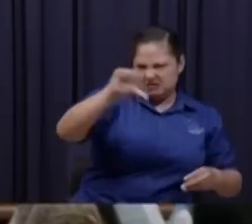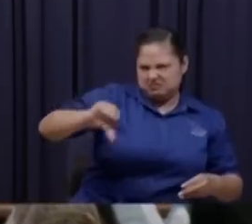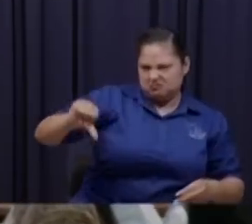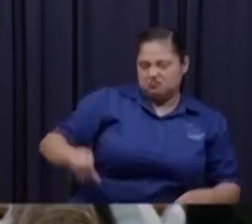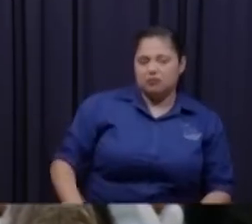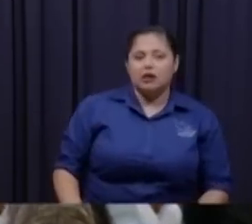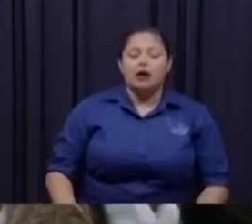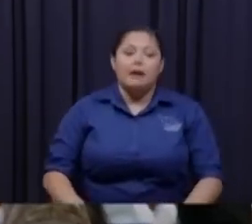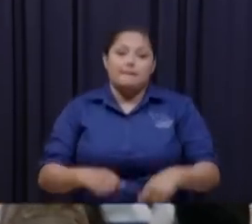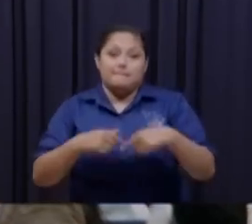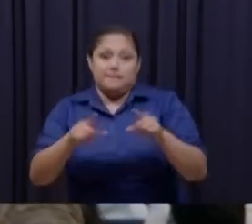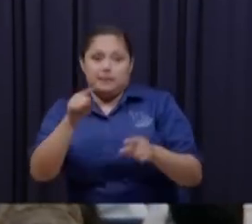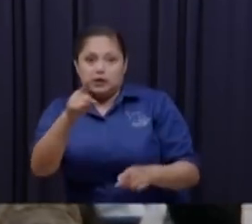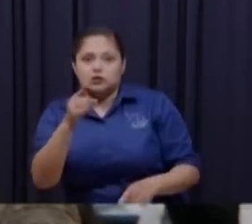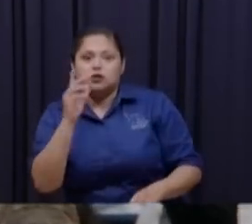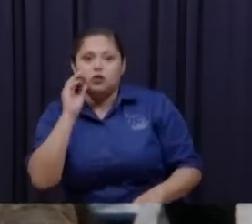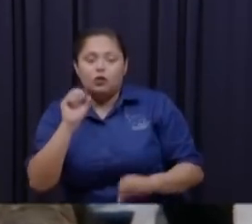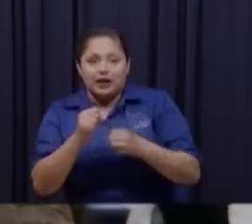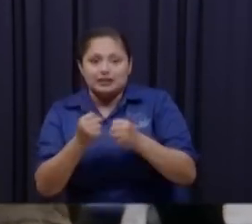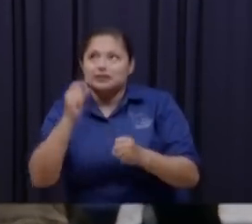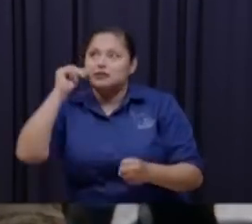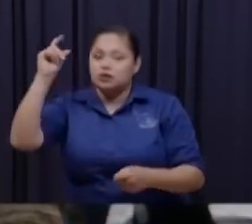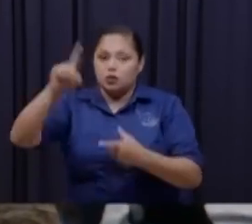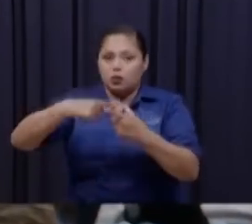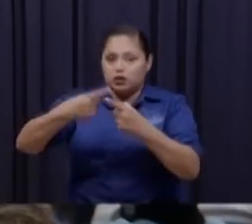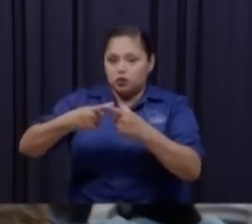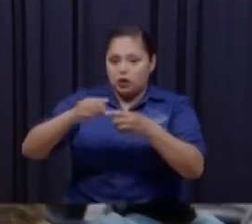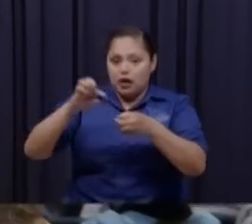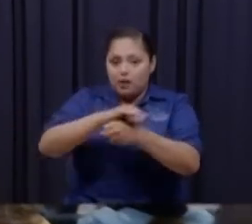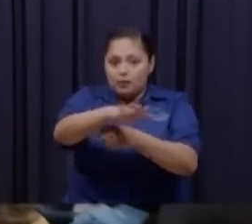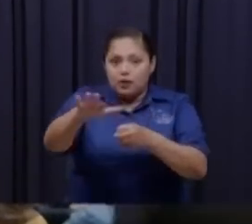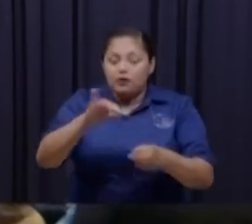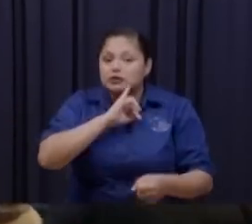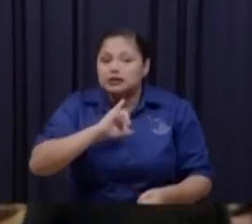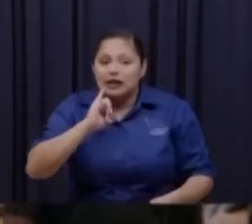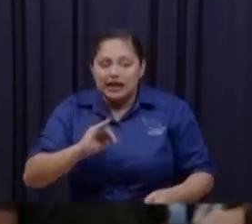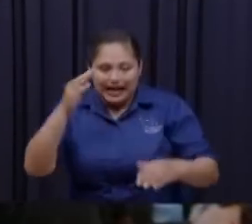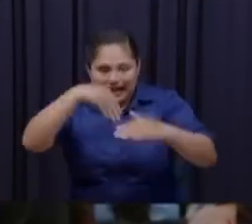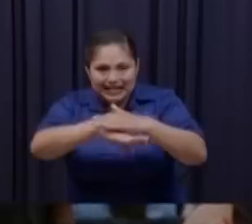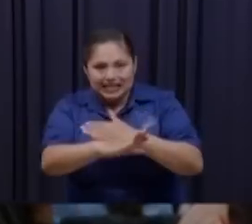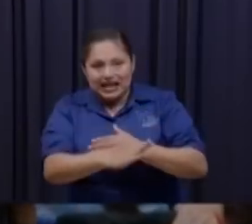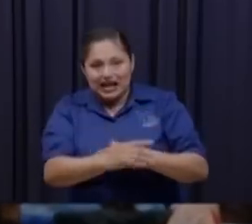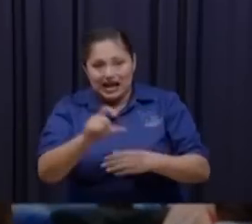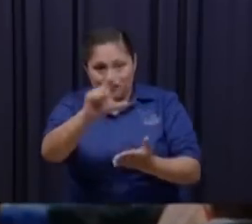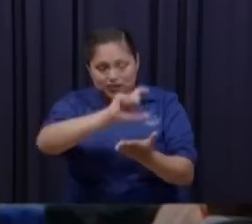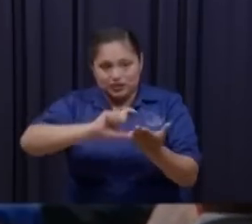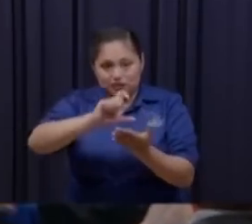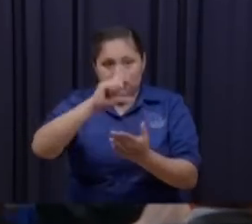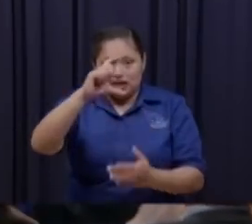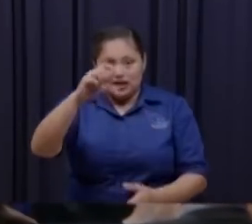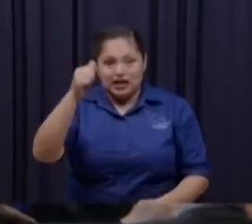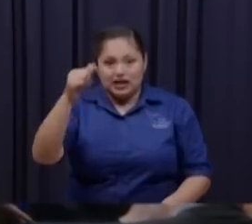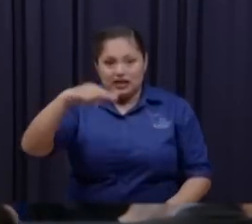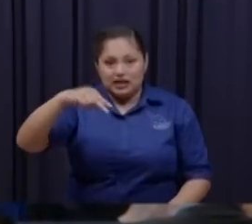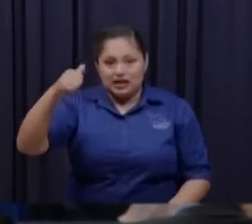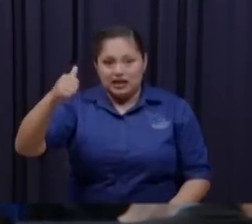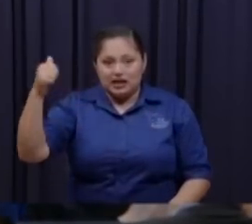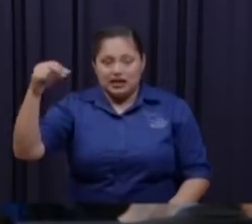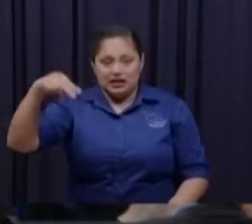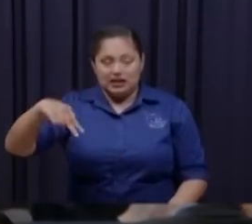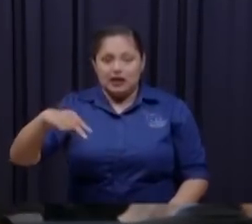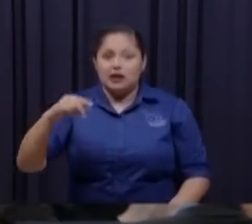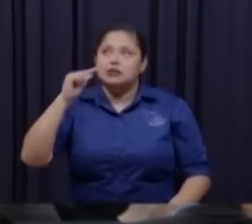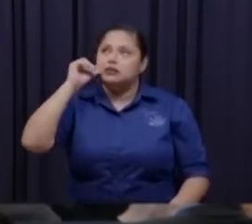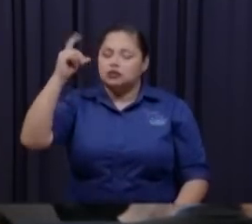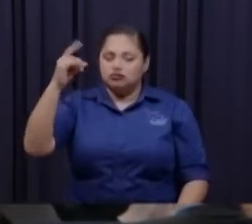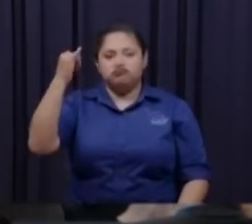el pueblo de Israel va a entrar a Canaán. Pero mucho tiempo antes, Él ya les había dicho, los había estado